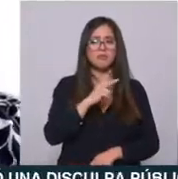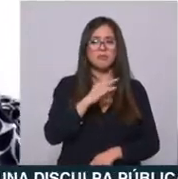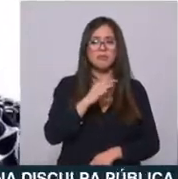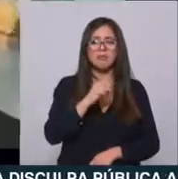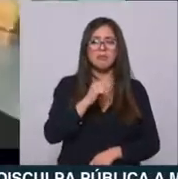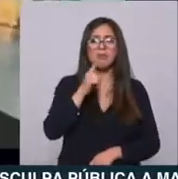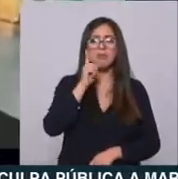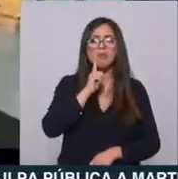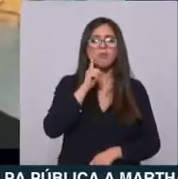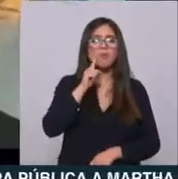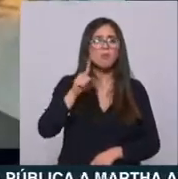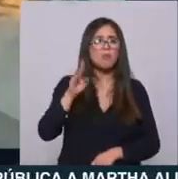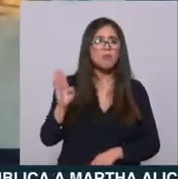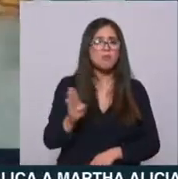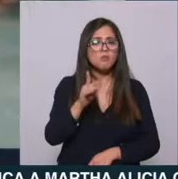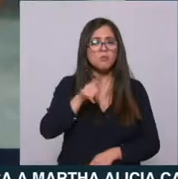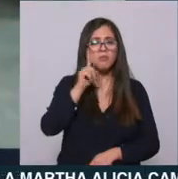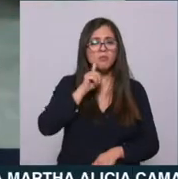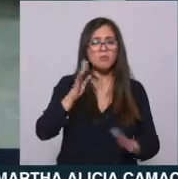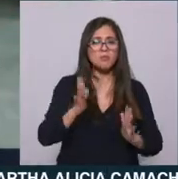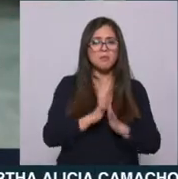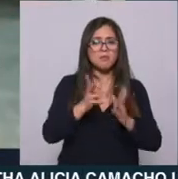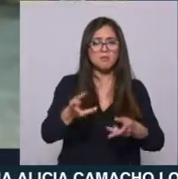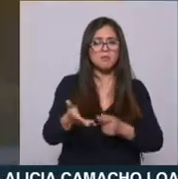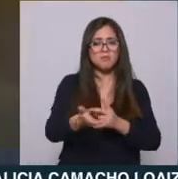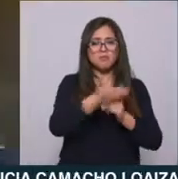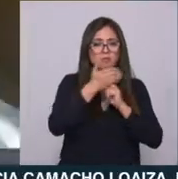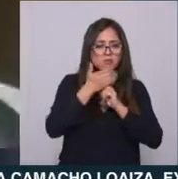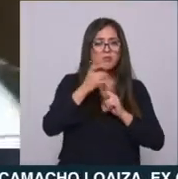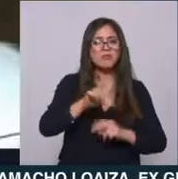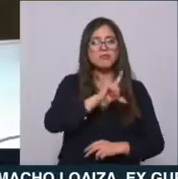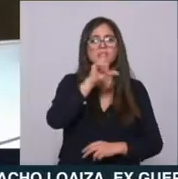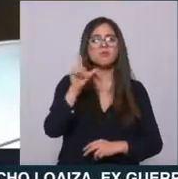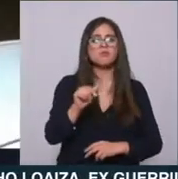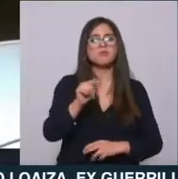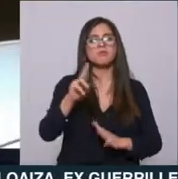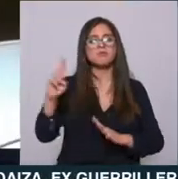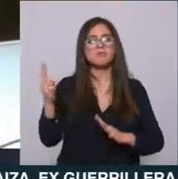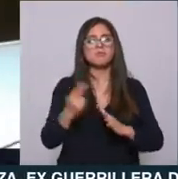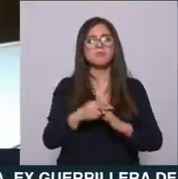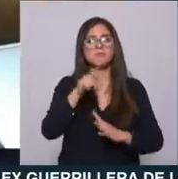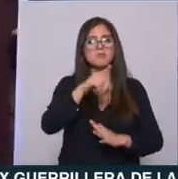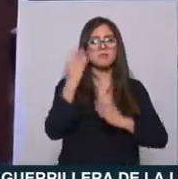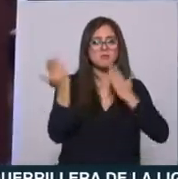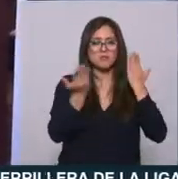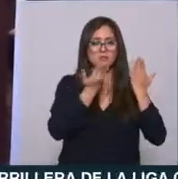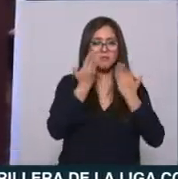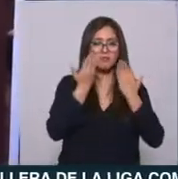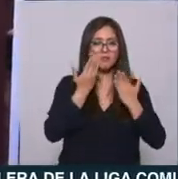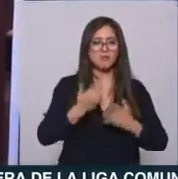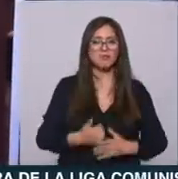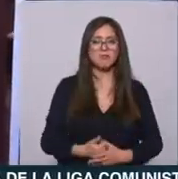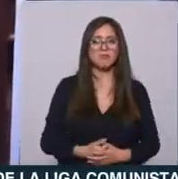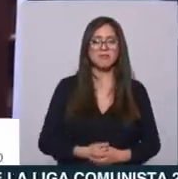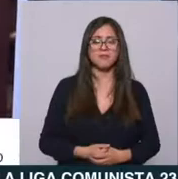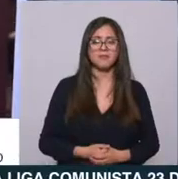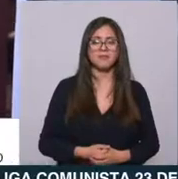La Bruja, otra de las participantes en el secuestro y posterior asesinato del estudiante. No,